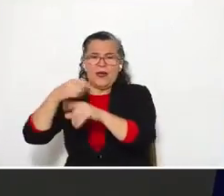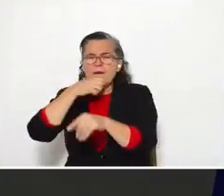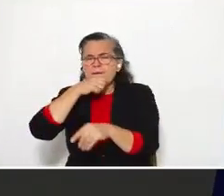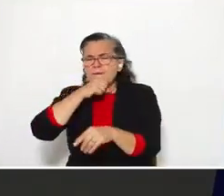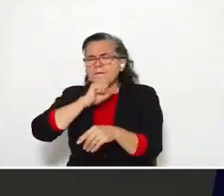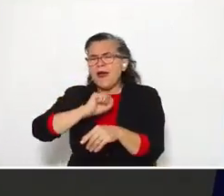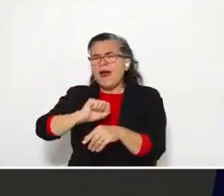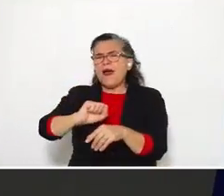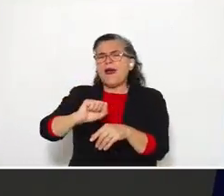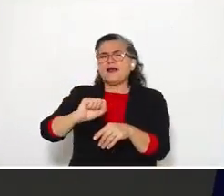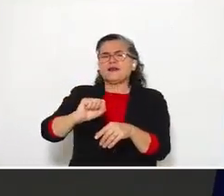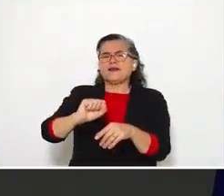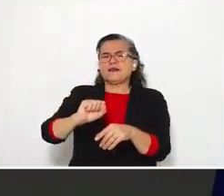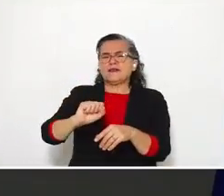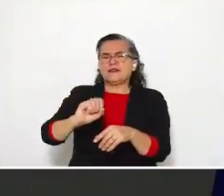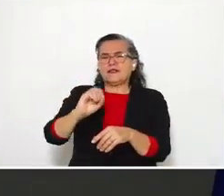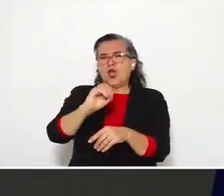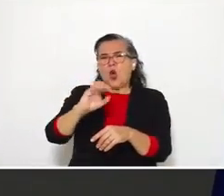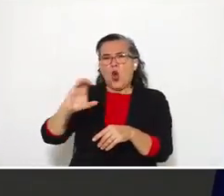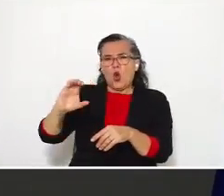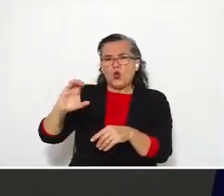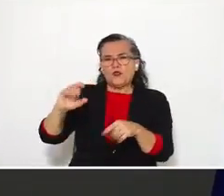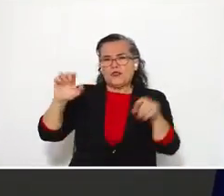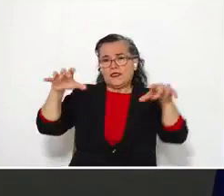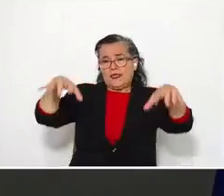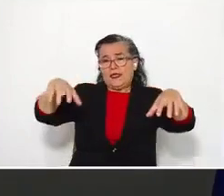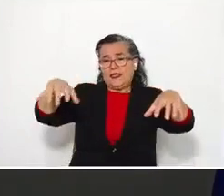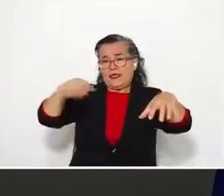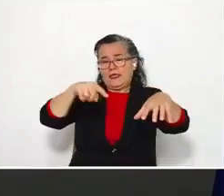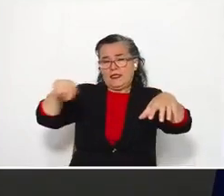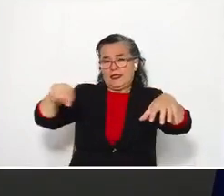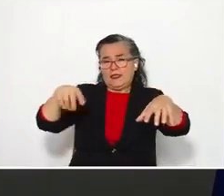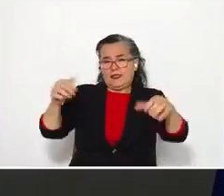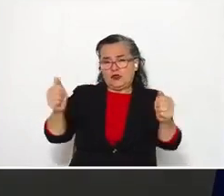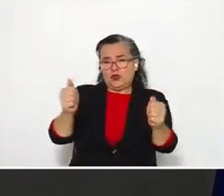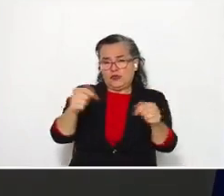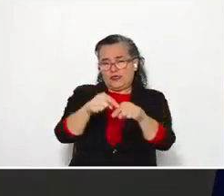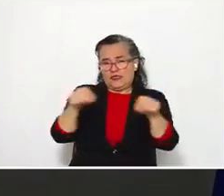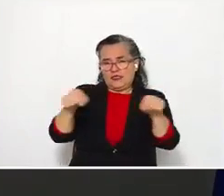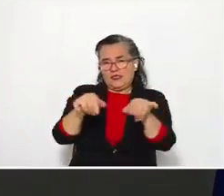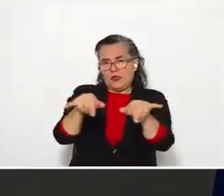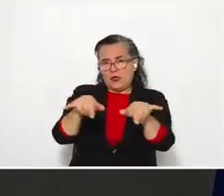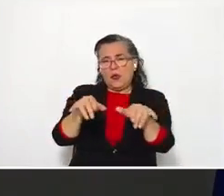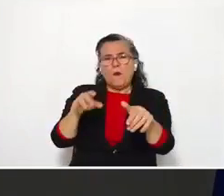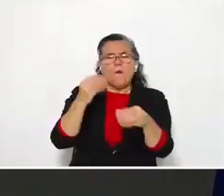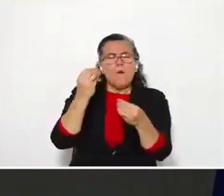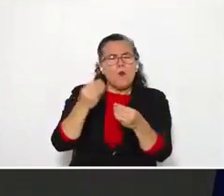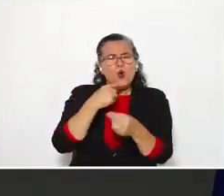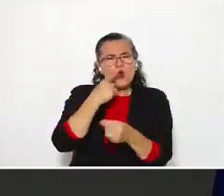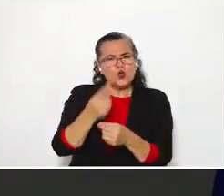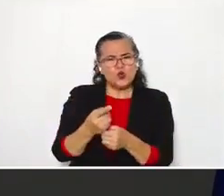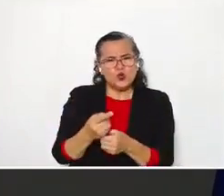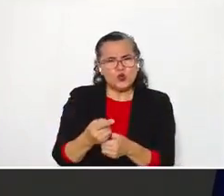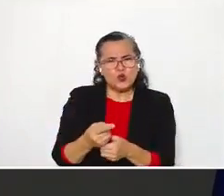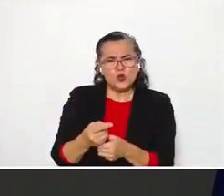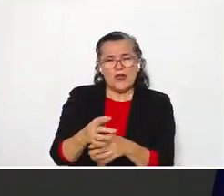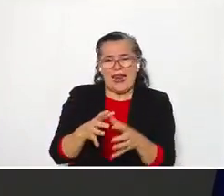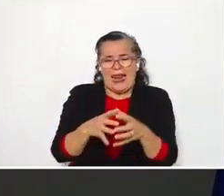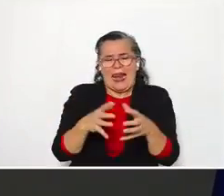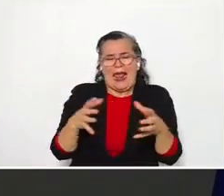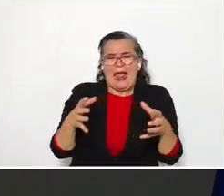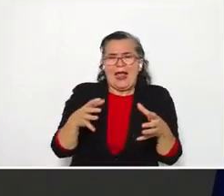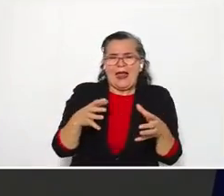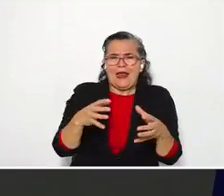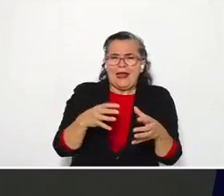antiguas de Occidente. Podríamos decir, y muchos así lo afirman, que la gran